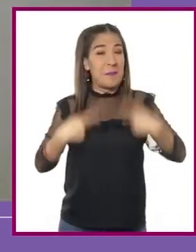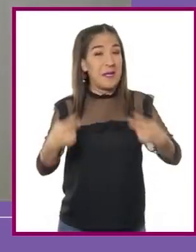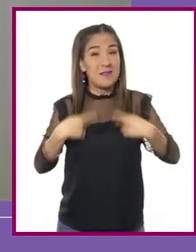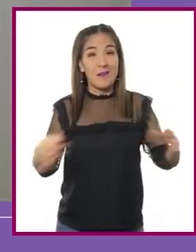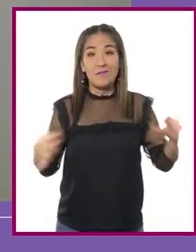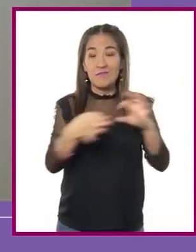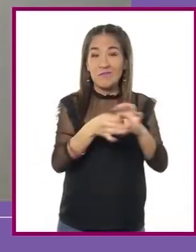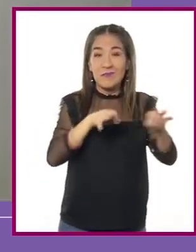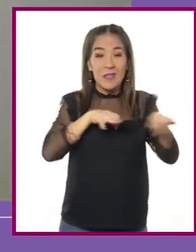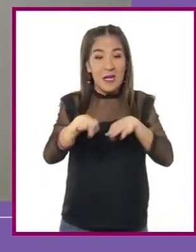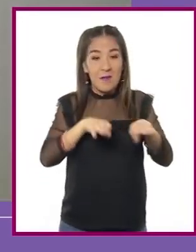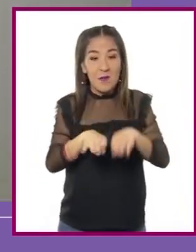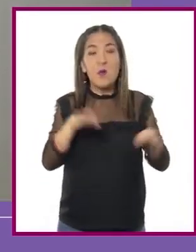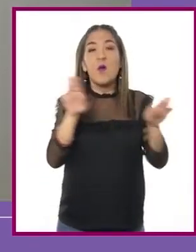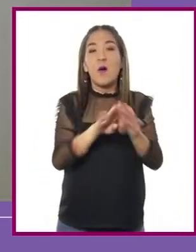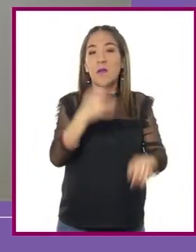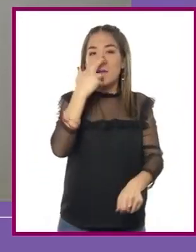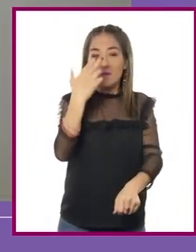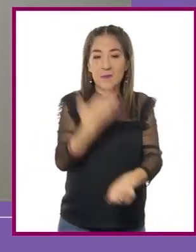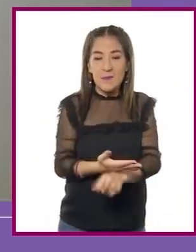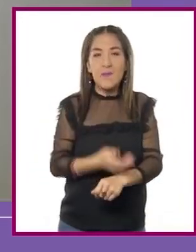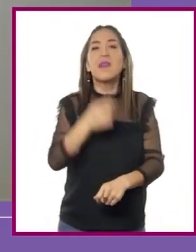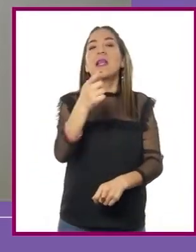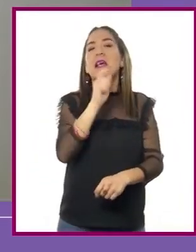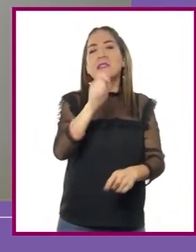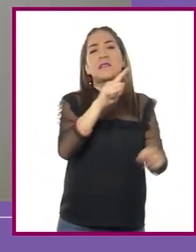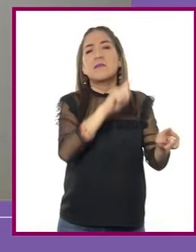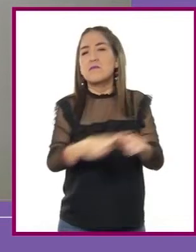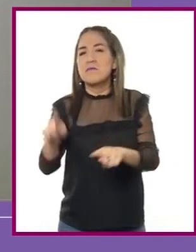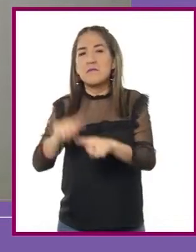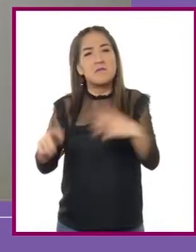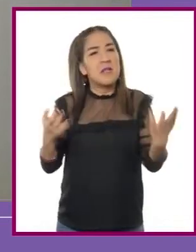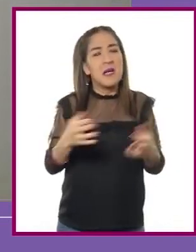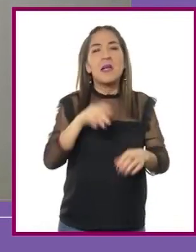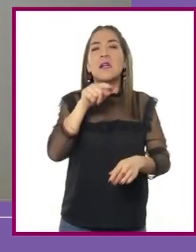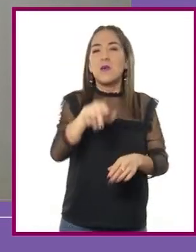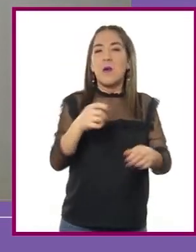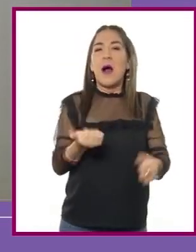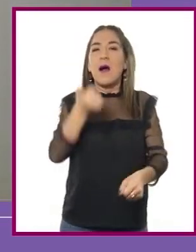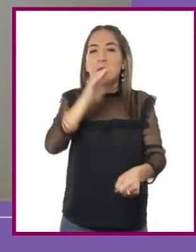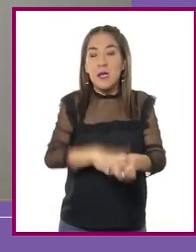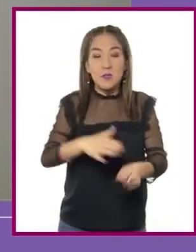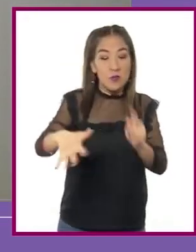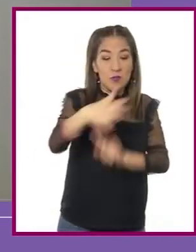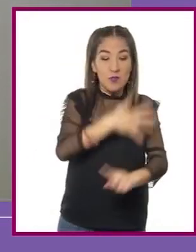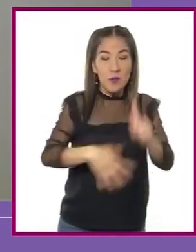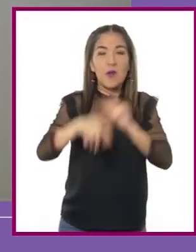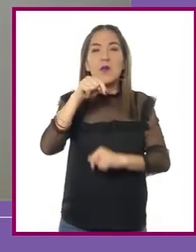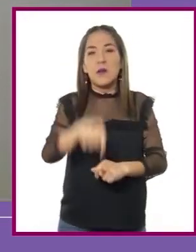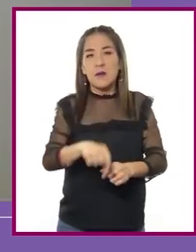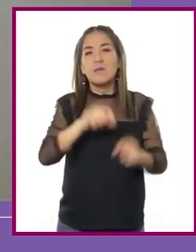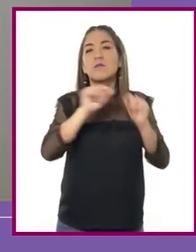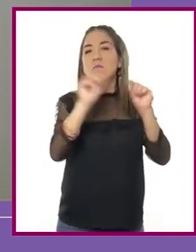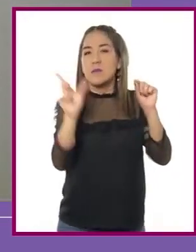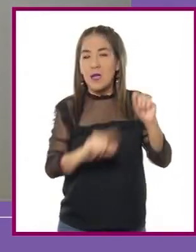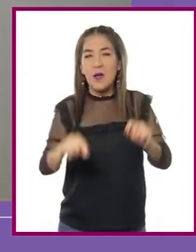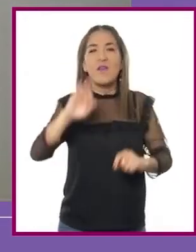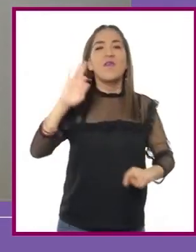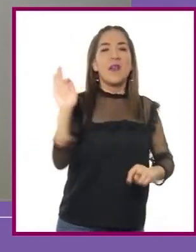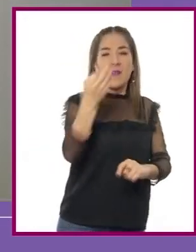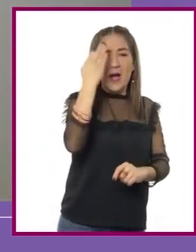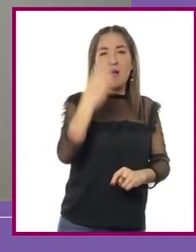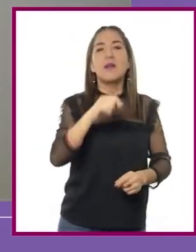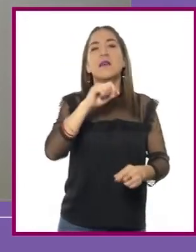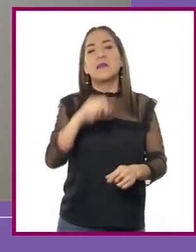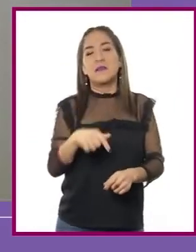un empleo, cargo o comisión de cualquier naturaleza de la administración pública, federal, estatal o